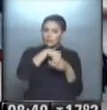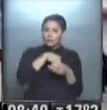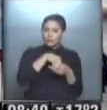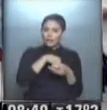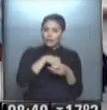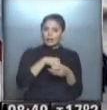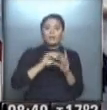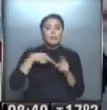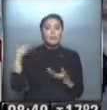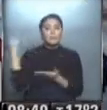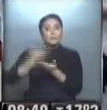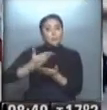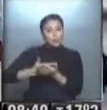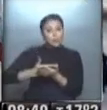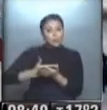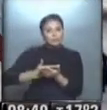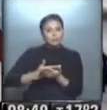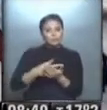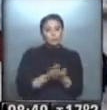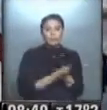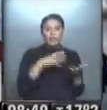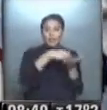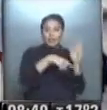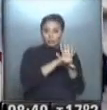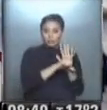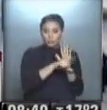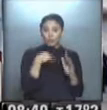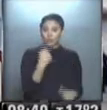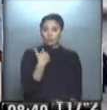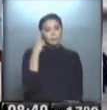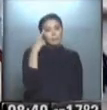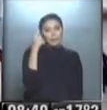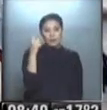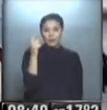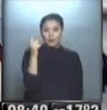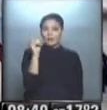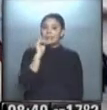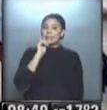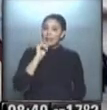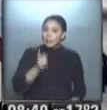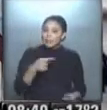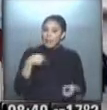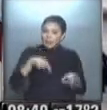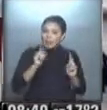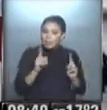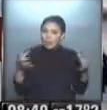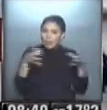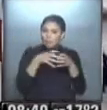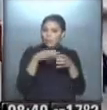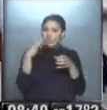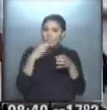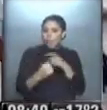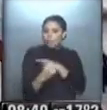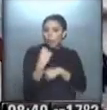Me propusieron hacerlo desde la legislatura, porque nosotros creemos que tenemos que también consolidar esta fuerza